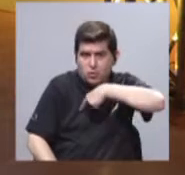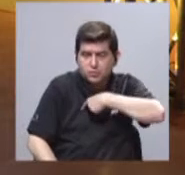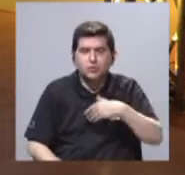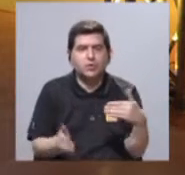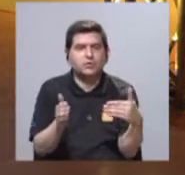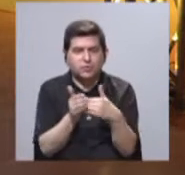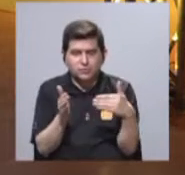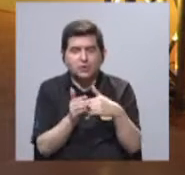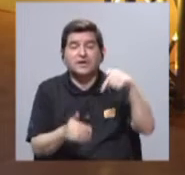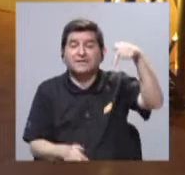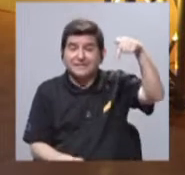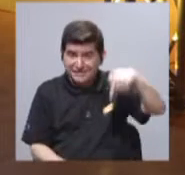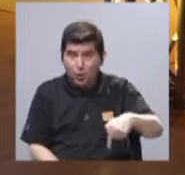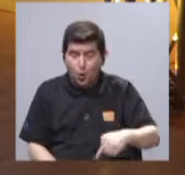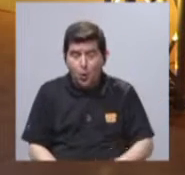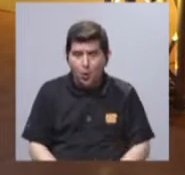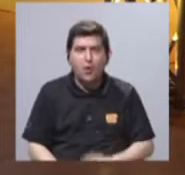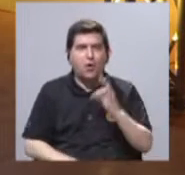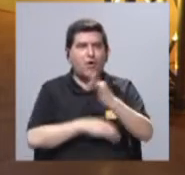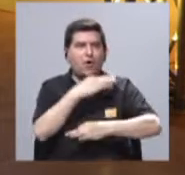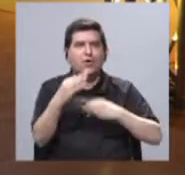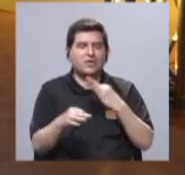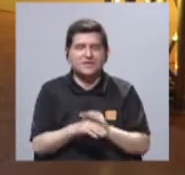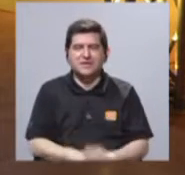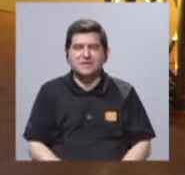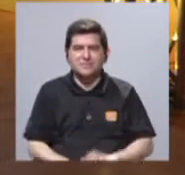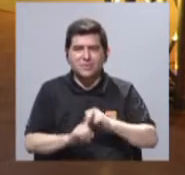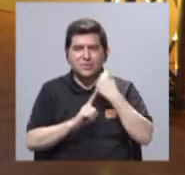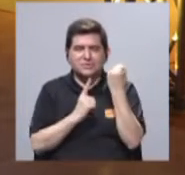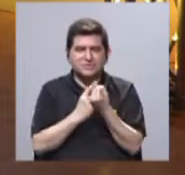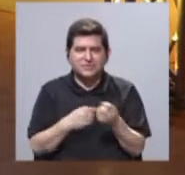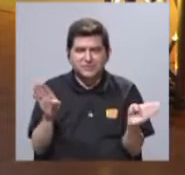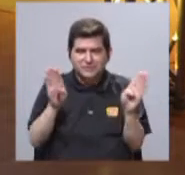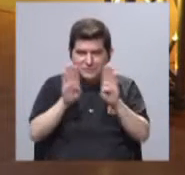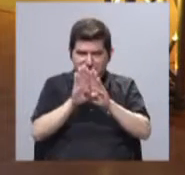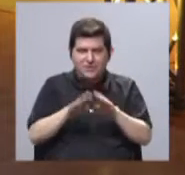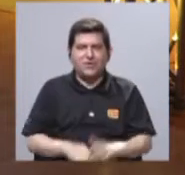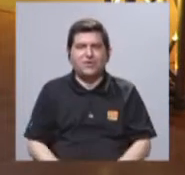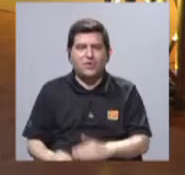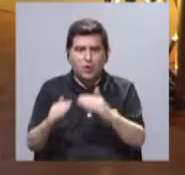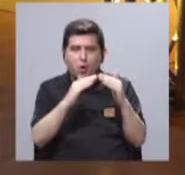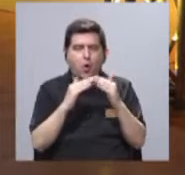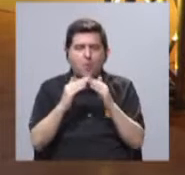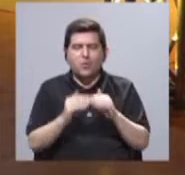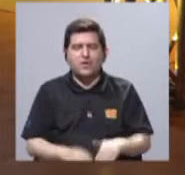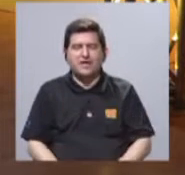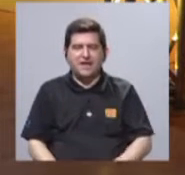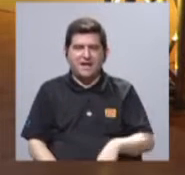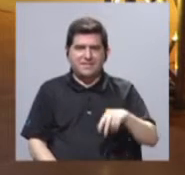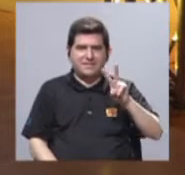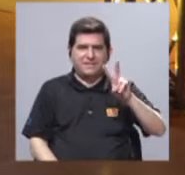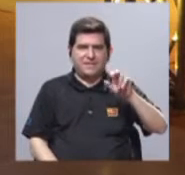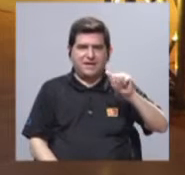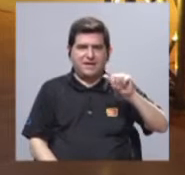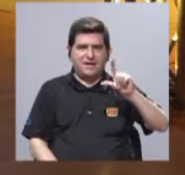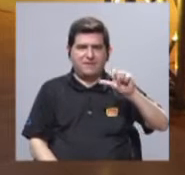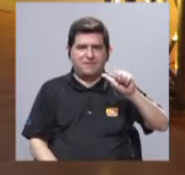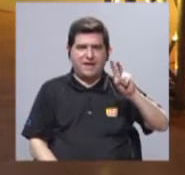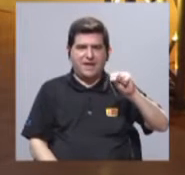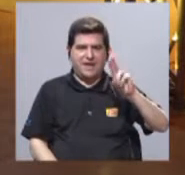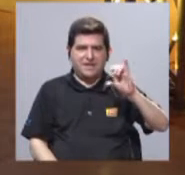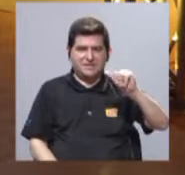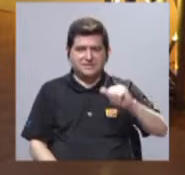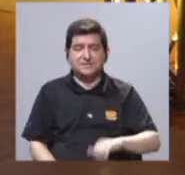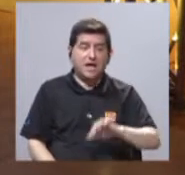volvemos hoy a una especie de toque de queda en la comunidad valenciana en otras comunidades han hecho otras